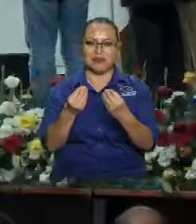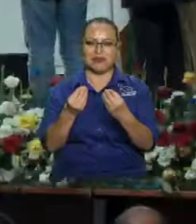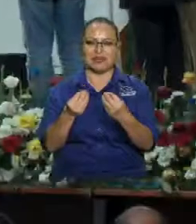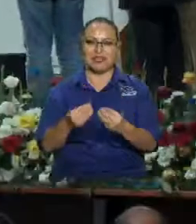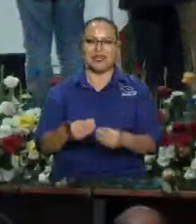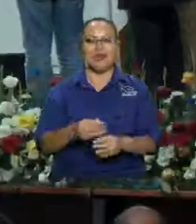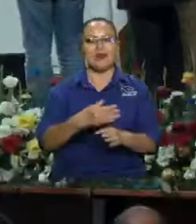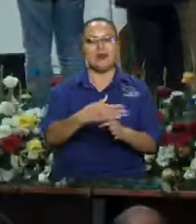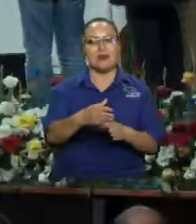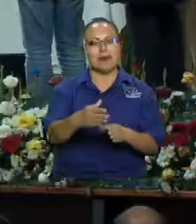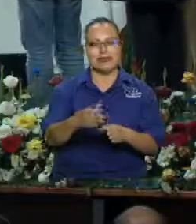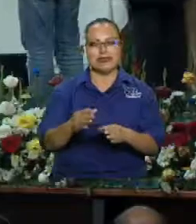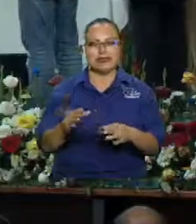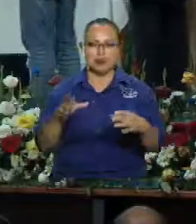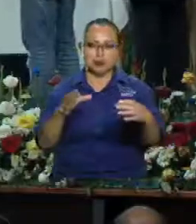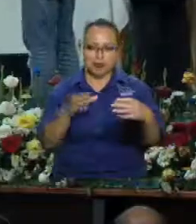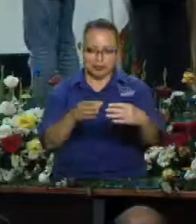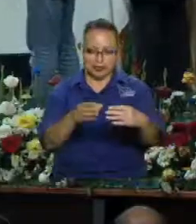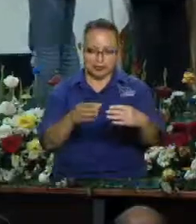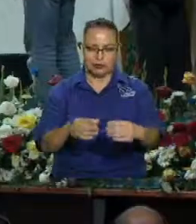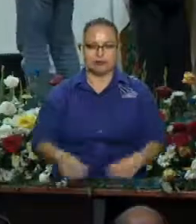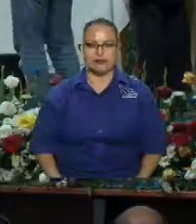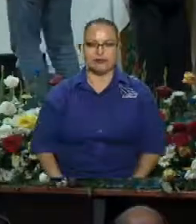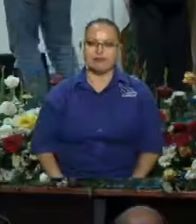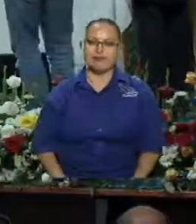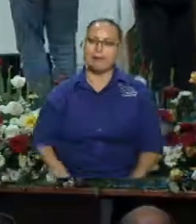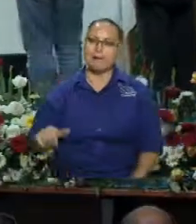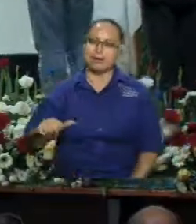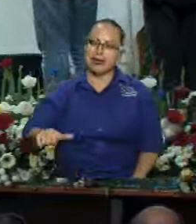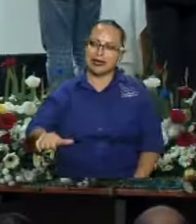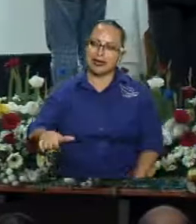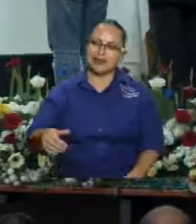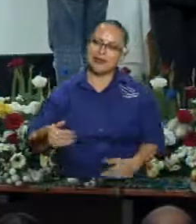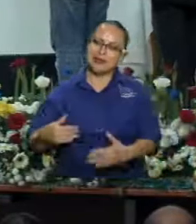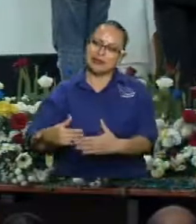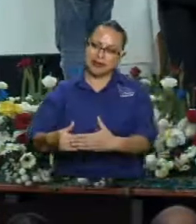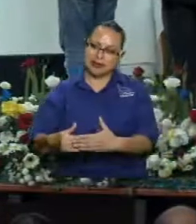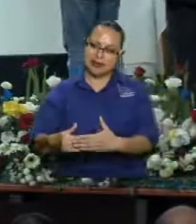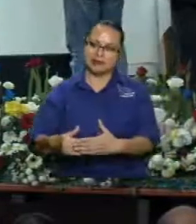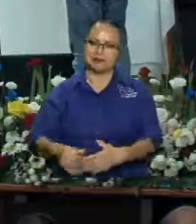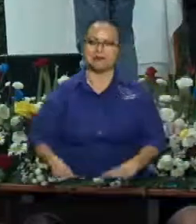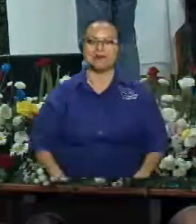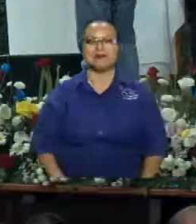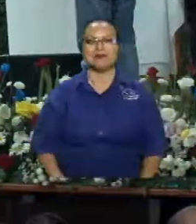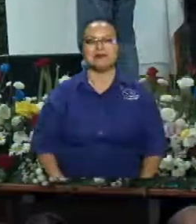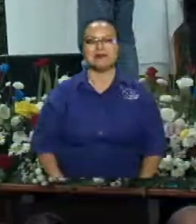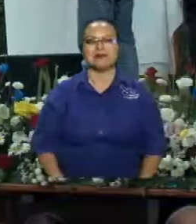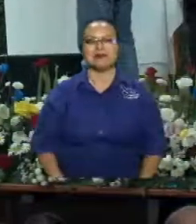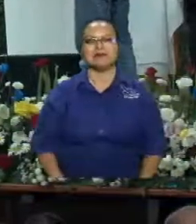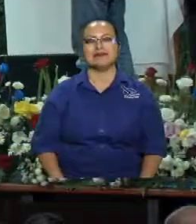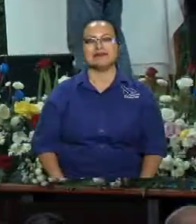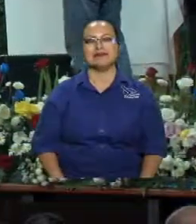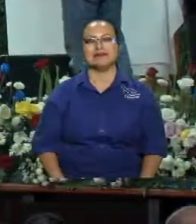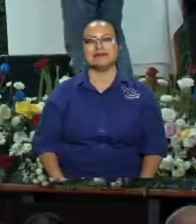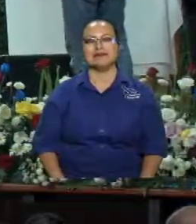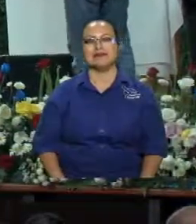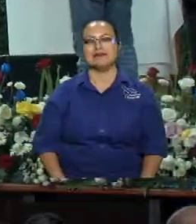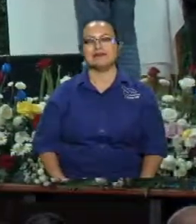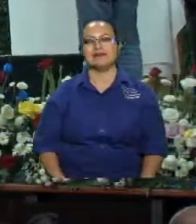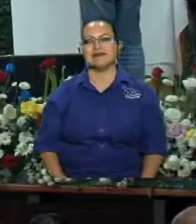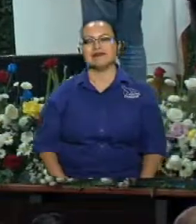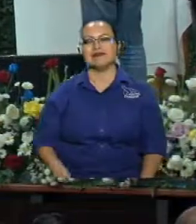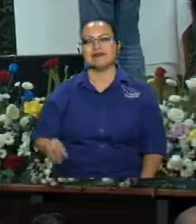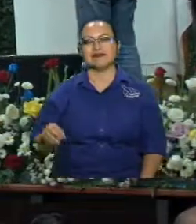Alimento. Dale su pedacito. Ya te ahí cerca también, mira, papito, porque vamos a orar por los cumpleaños. Ahí en la